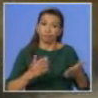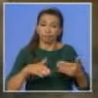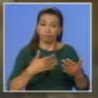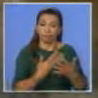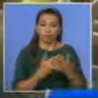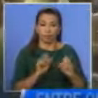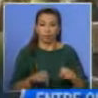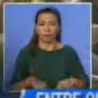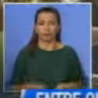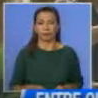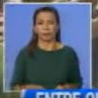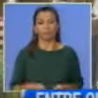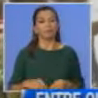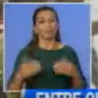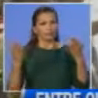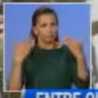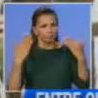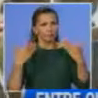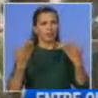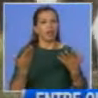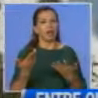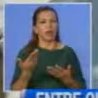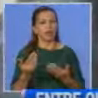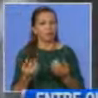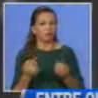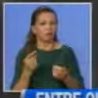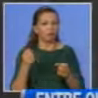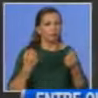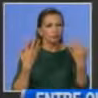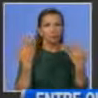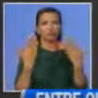poniendo la campaña en Guayaquil para la alcaldía. A algo más